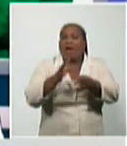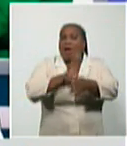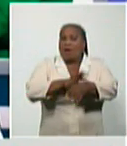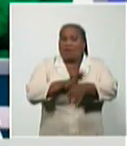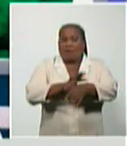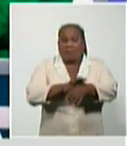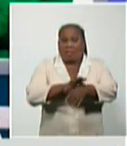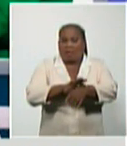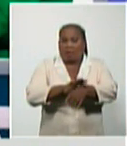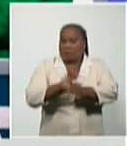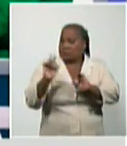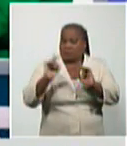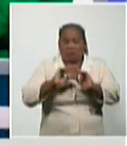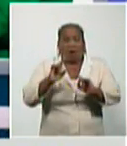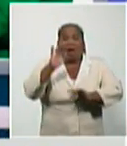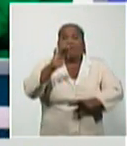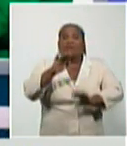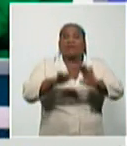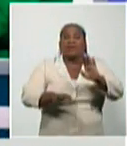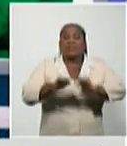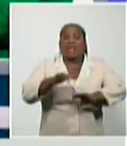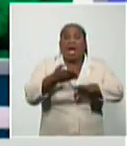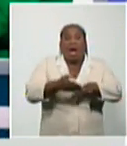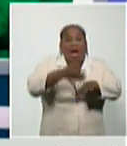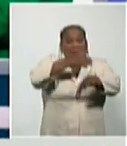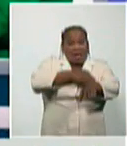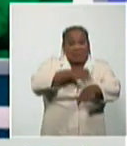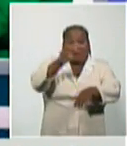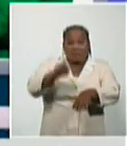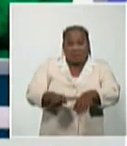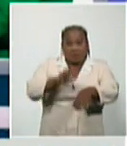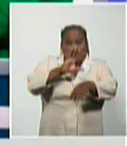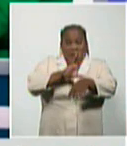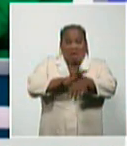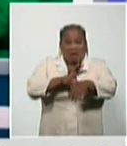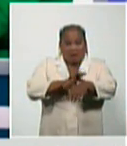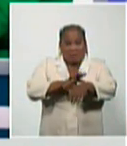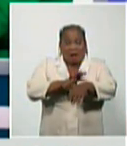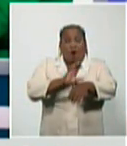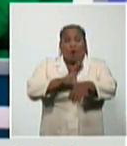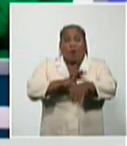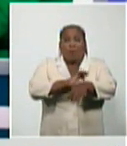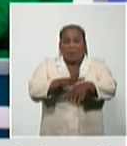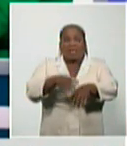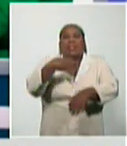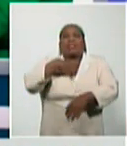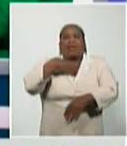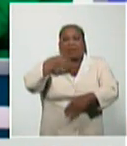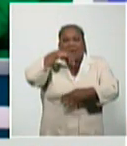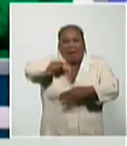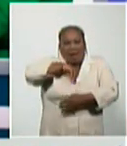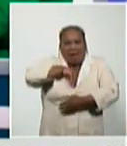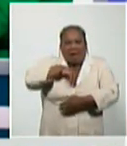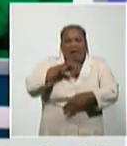ocasiones ya previamente existían estas enfermedades. Lo que